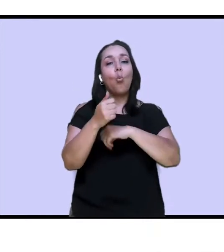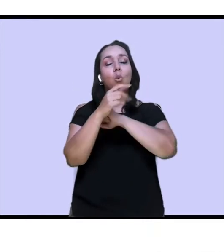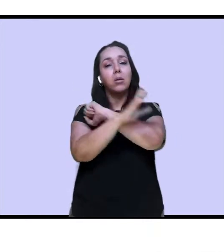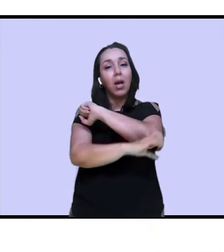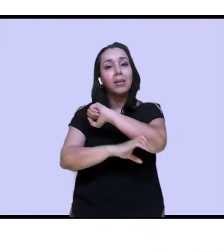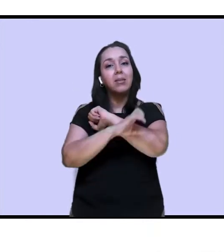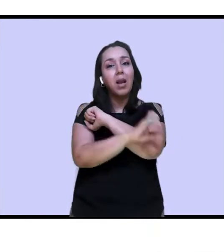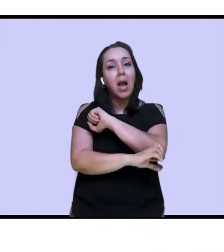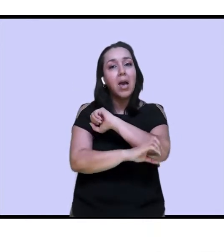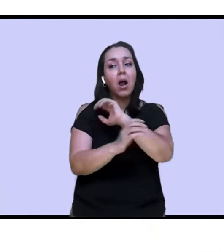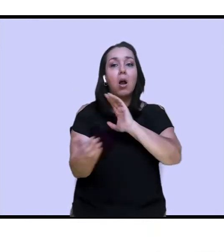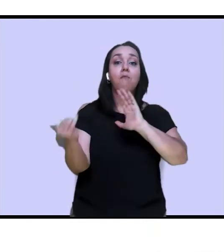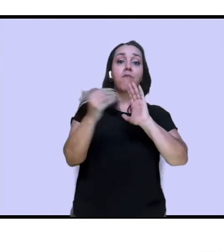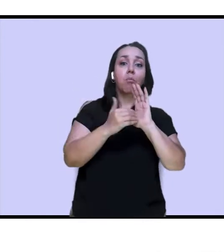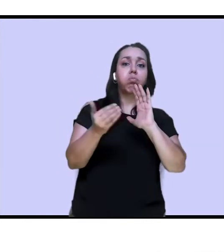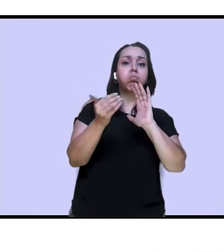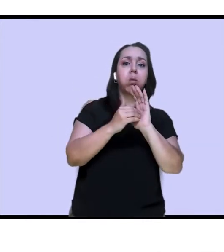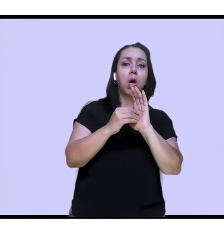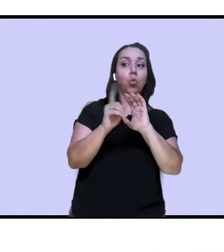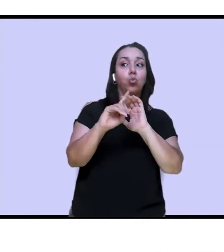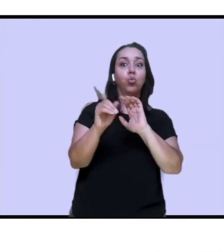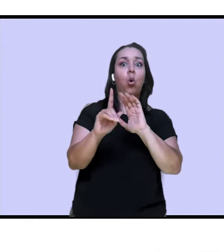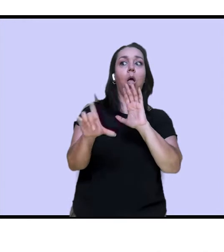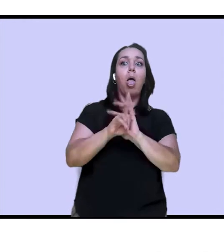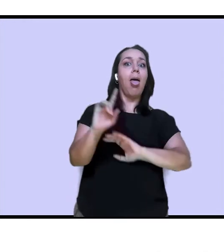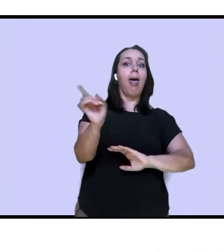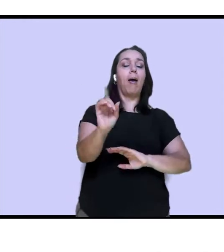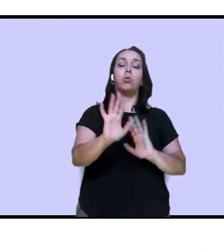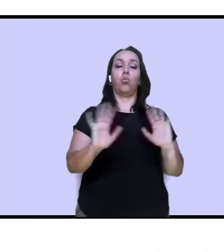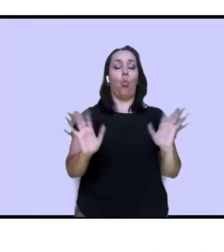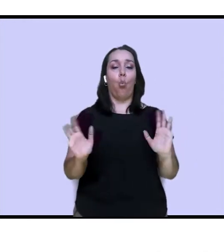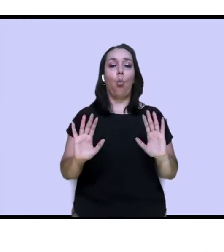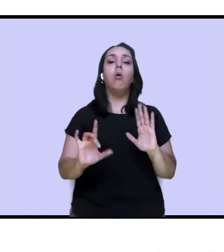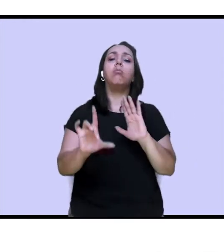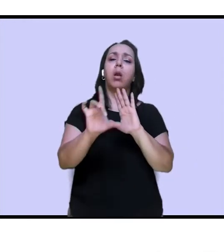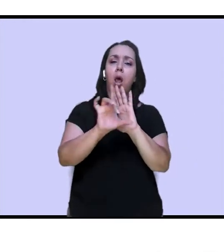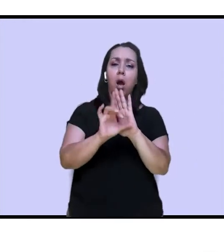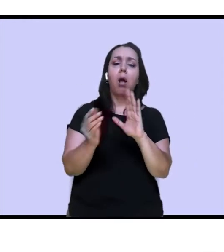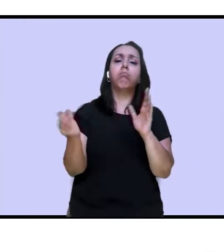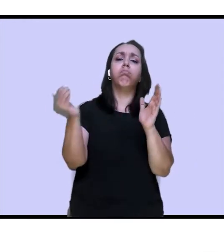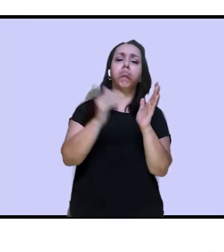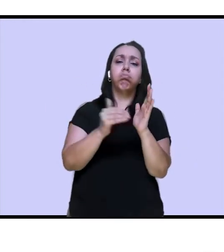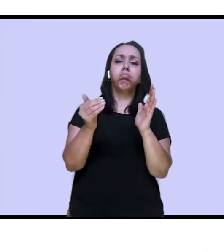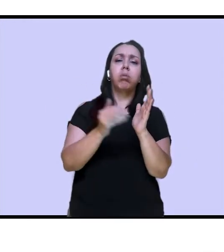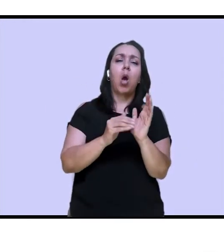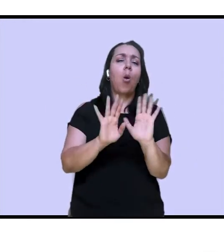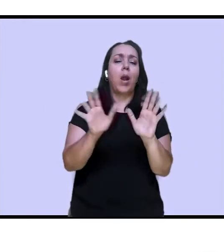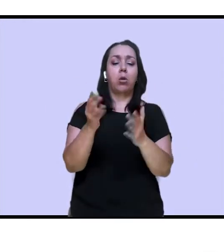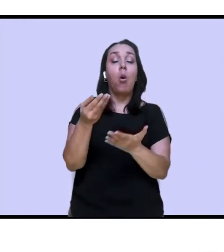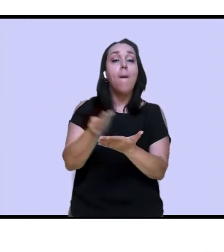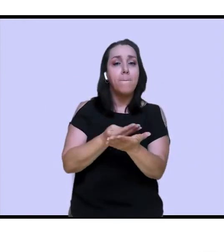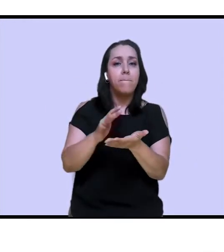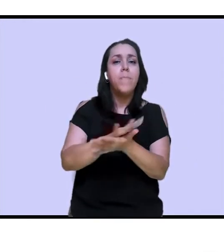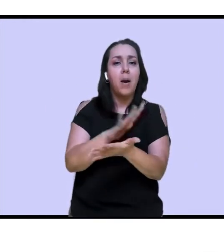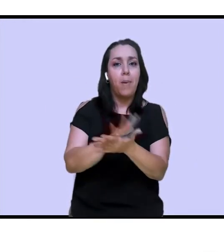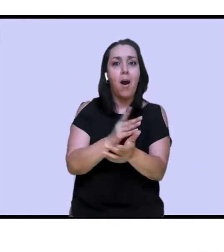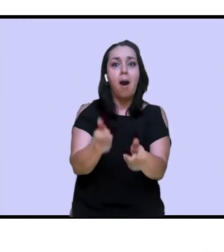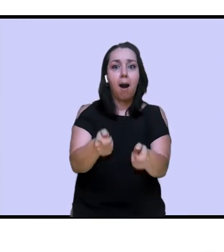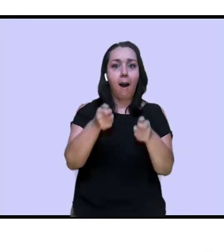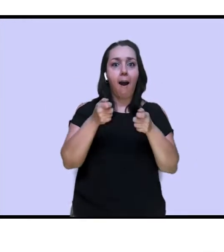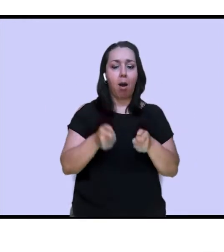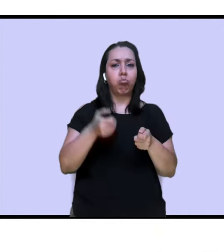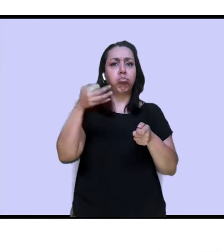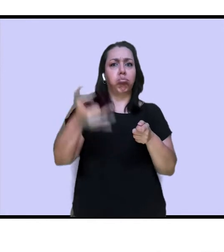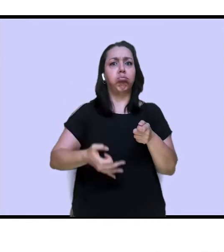regular e irregular, nunca ilegal. Que la regular son aquellas personas migrantes con documentación al